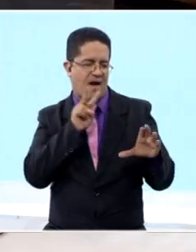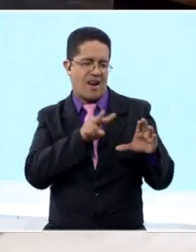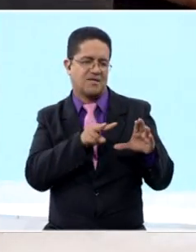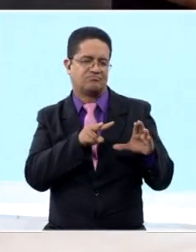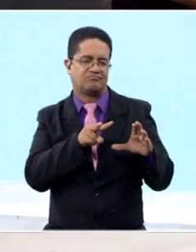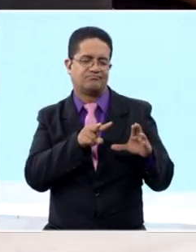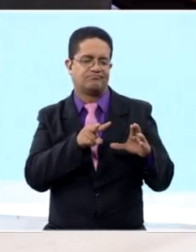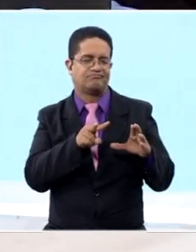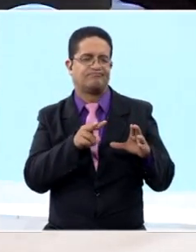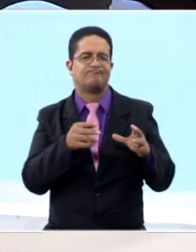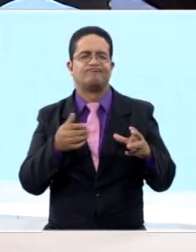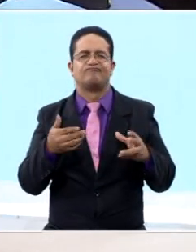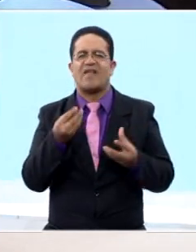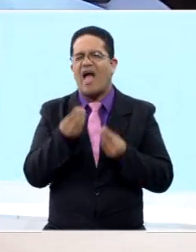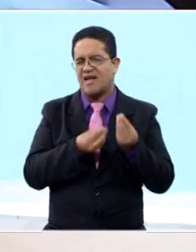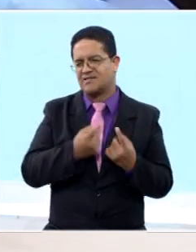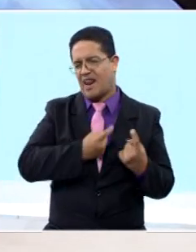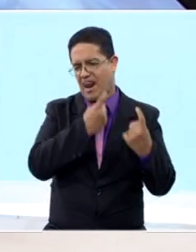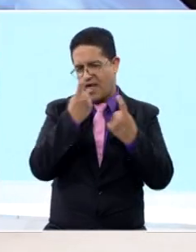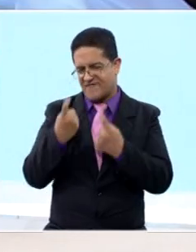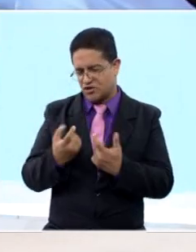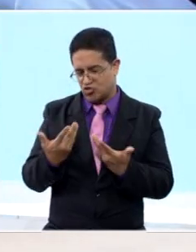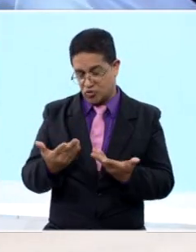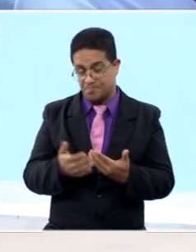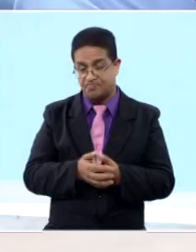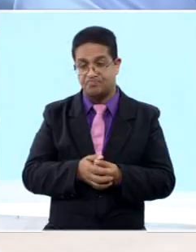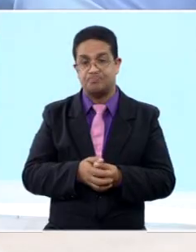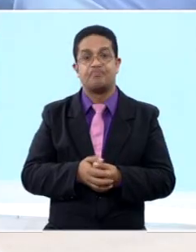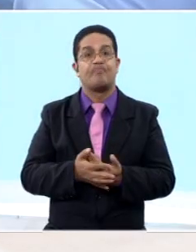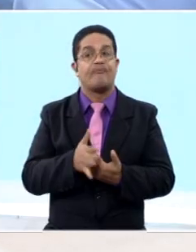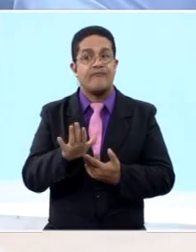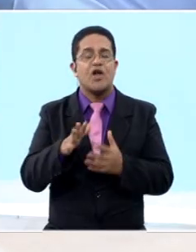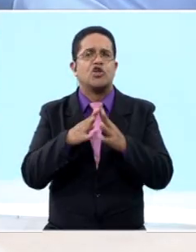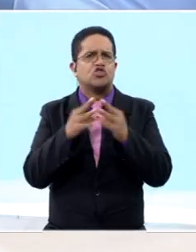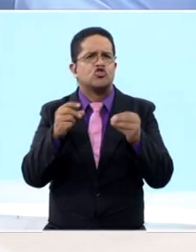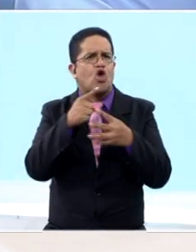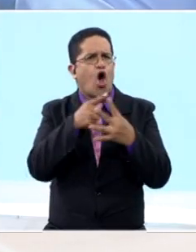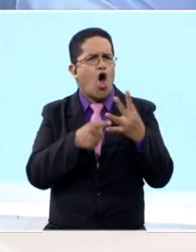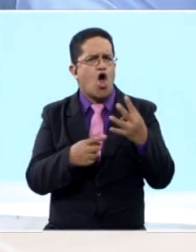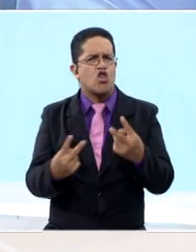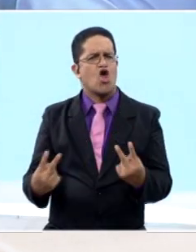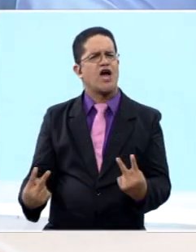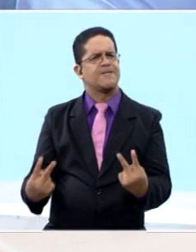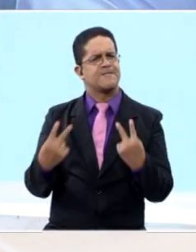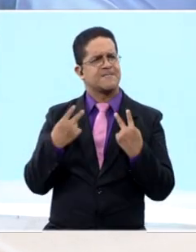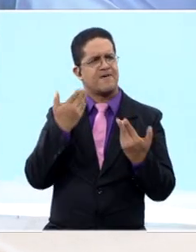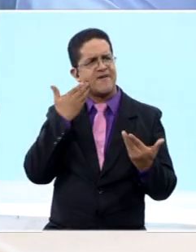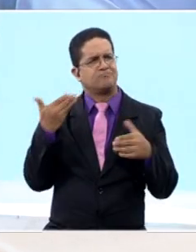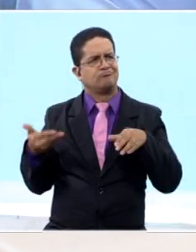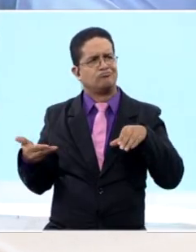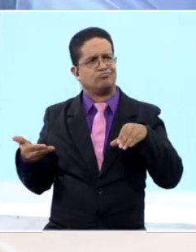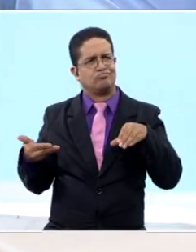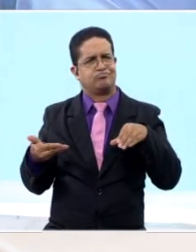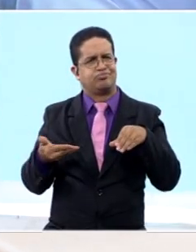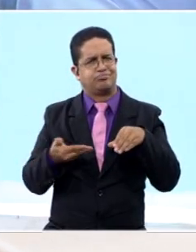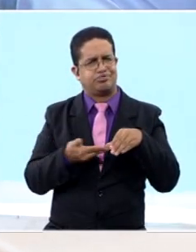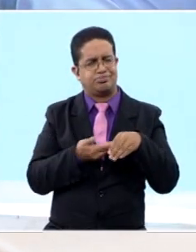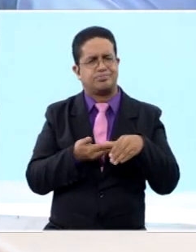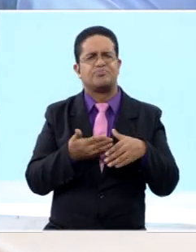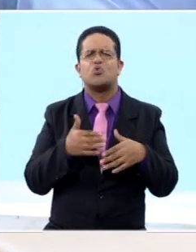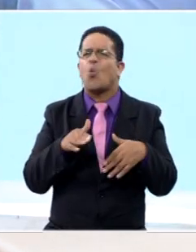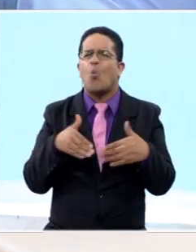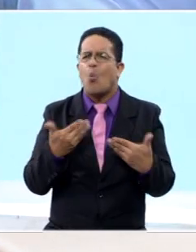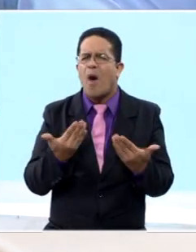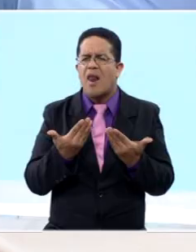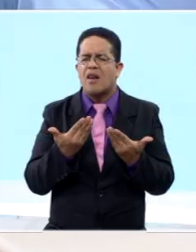la zona en la cual se está haciendo la revisión. Aunque es muy amplio todo lo que se puede ver a través de este equipo, nos gustaría saber cuáles son los